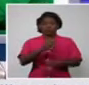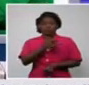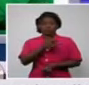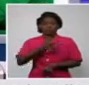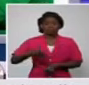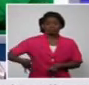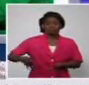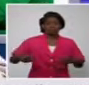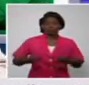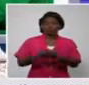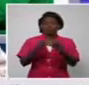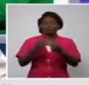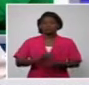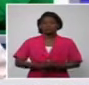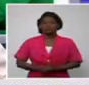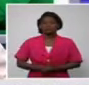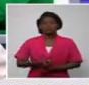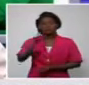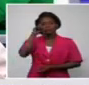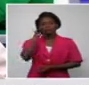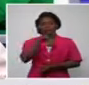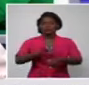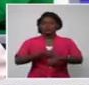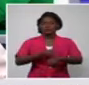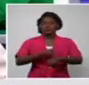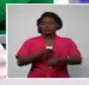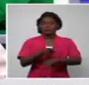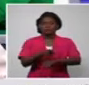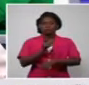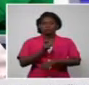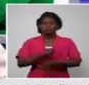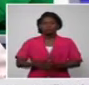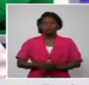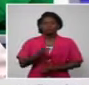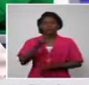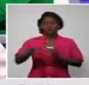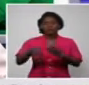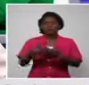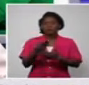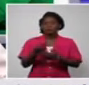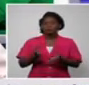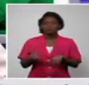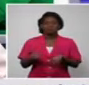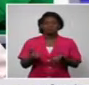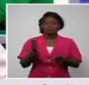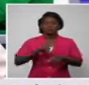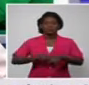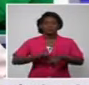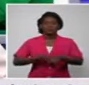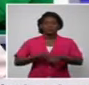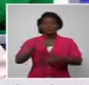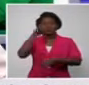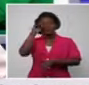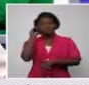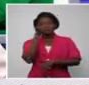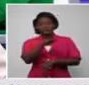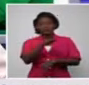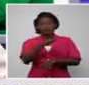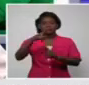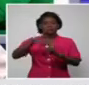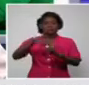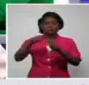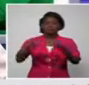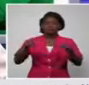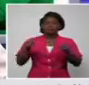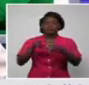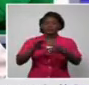estadía breve hospitalaria, 2 días, y por la forma en que se ingresa, pues los 2 días fue en terapia